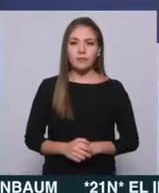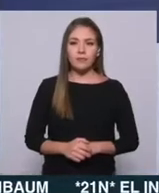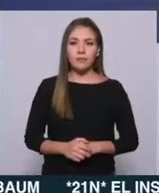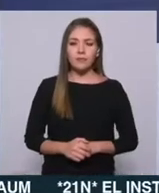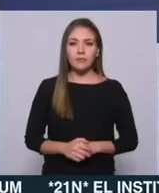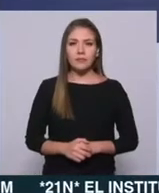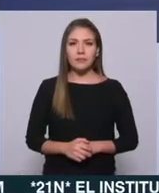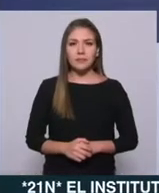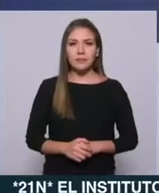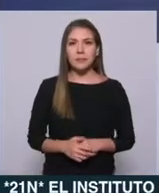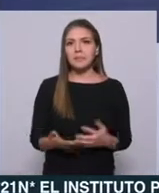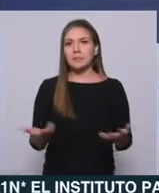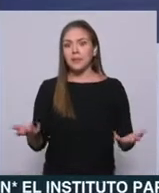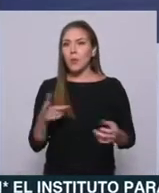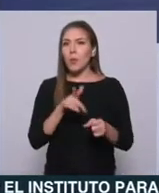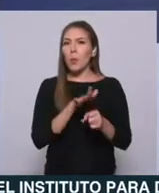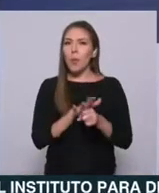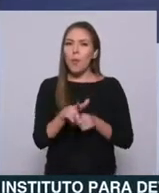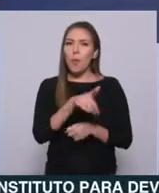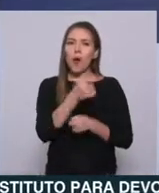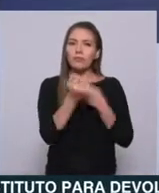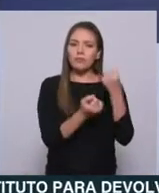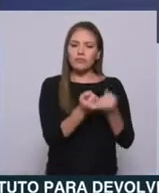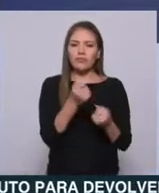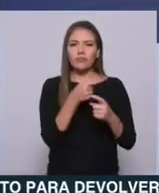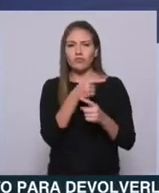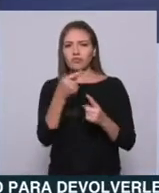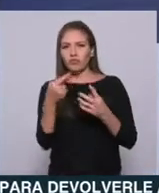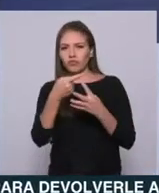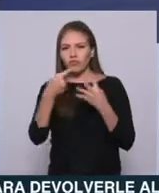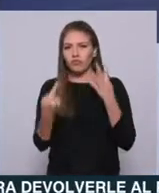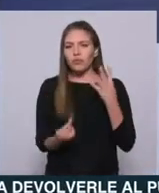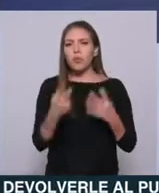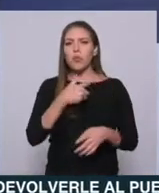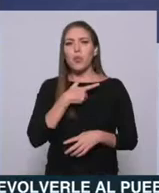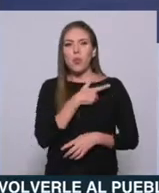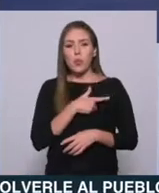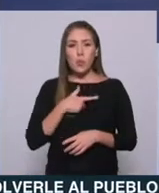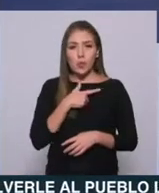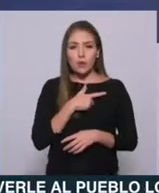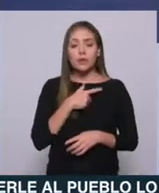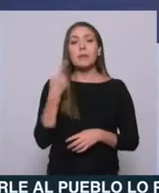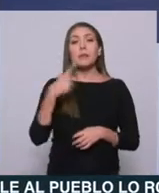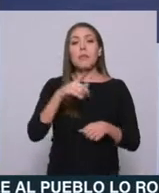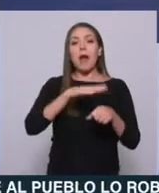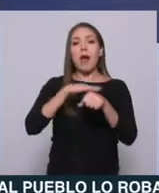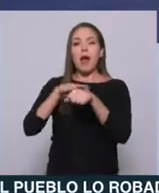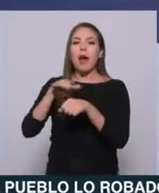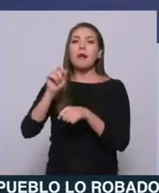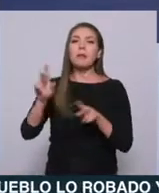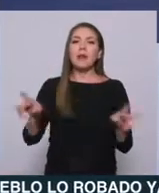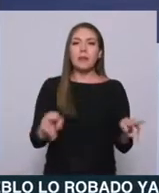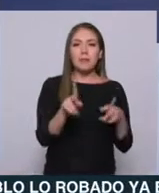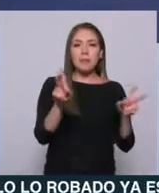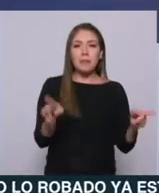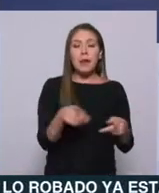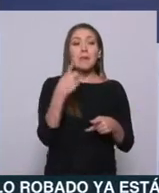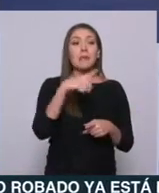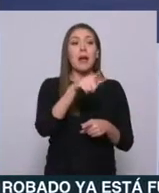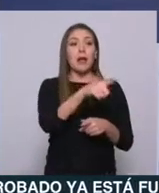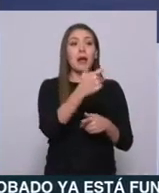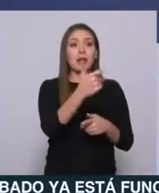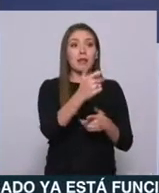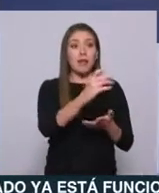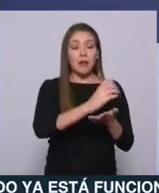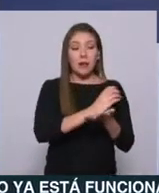Bueno, pues ¿cuál de estos coches le gustó a usted? Justo para conversar sobre estas ventas que realiza el gobierno federal para devolverle al pueblo lo robado,